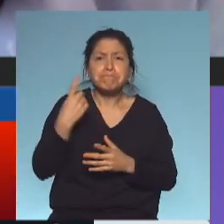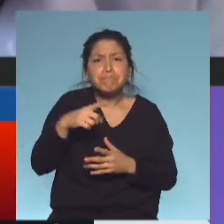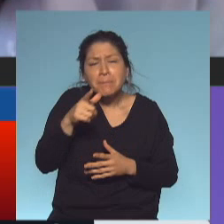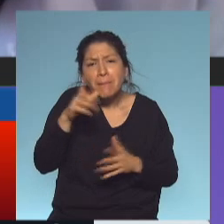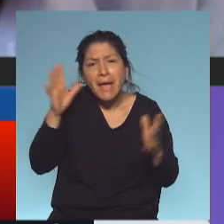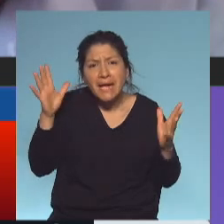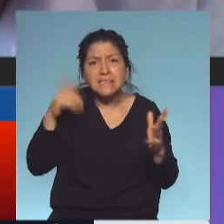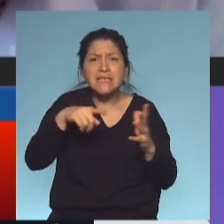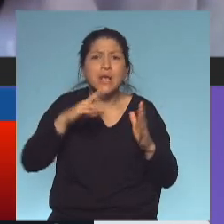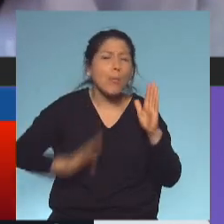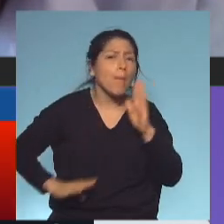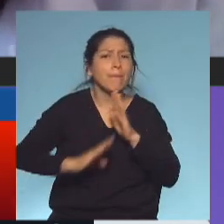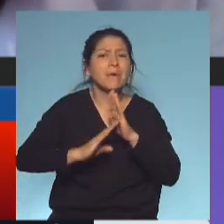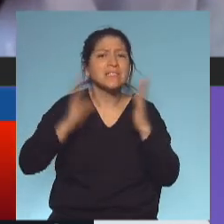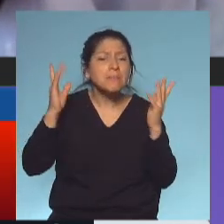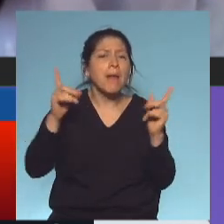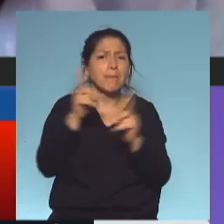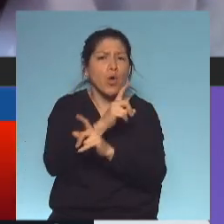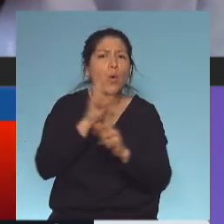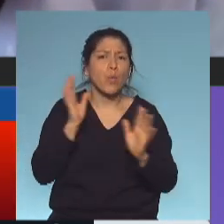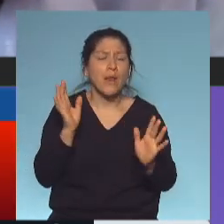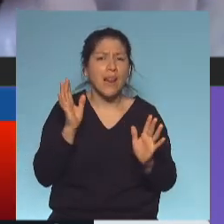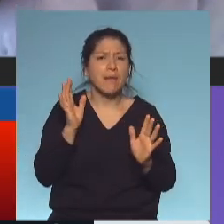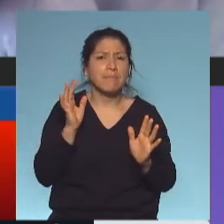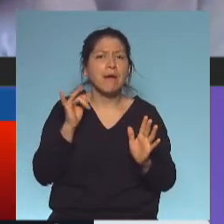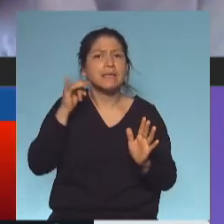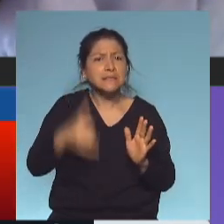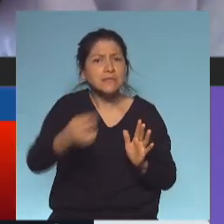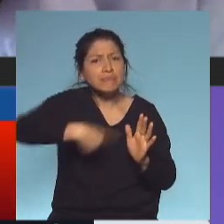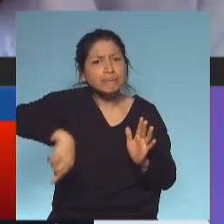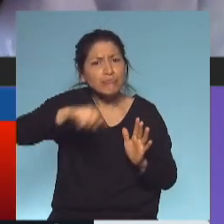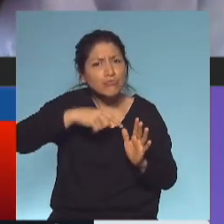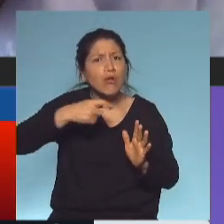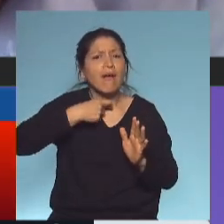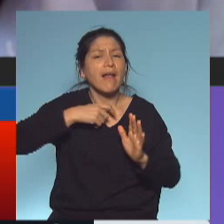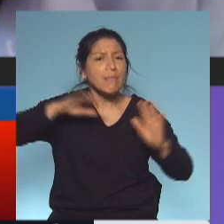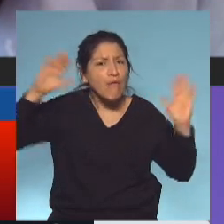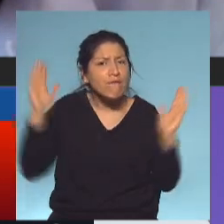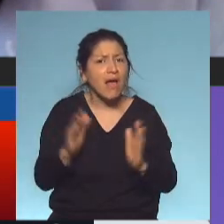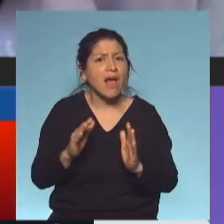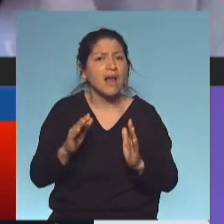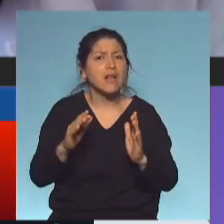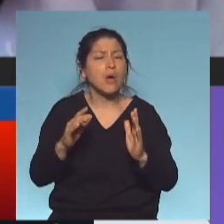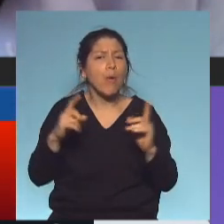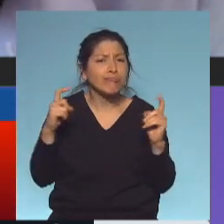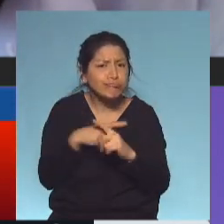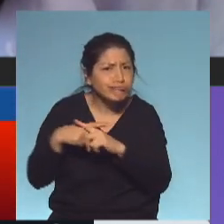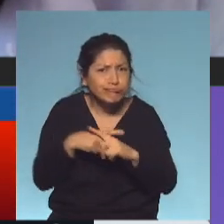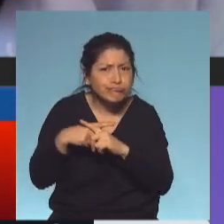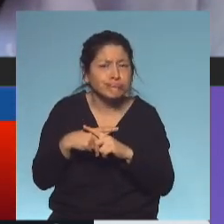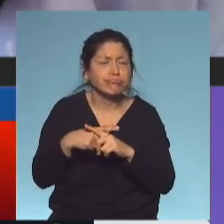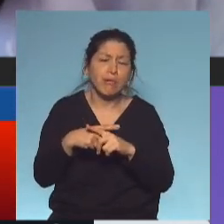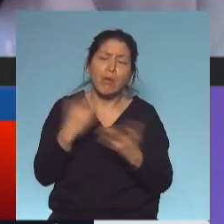es el principal problema que, si uno quiere bajar los niveles de conflictividad, debería embarcarse el Estado